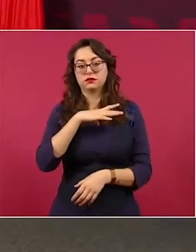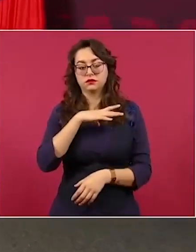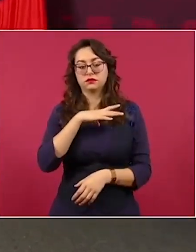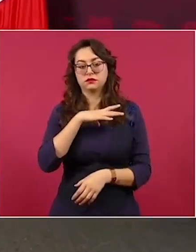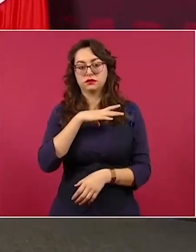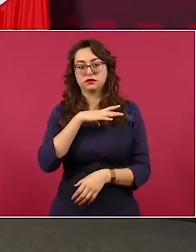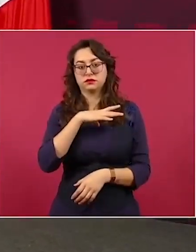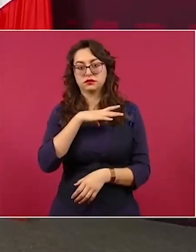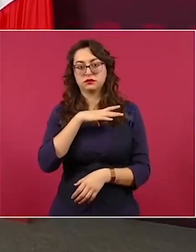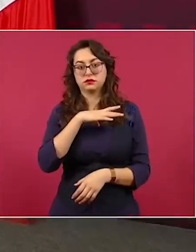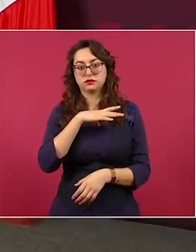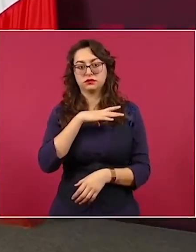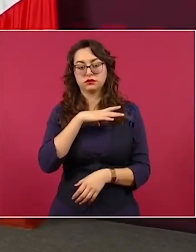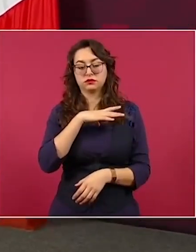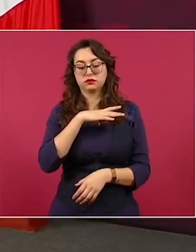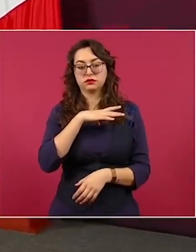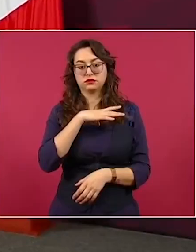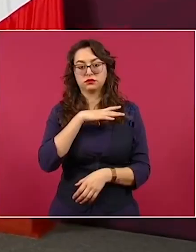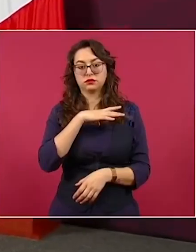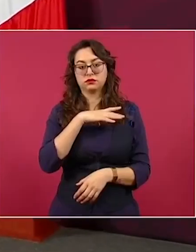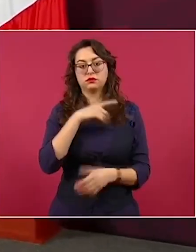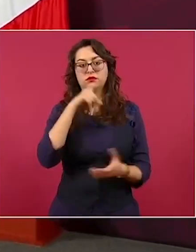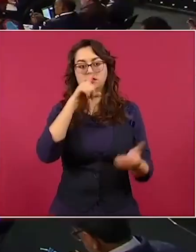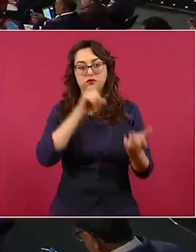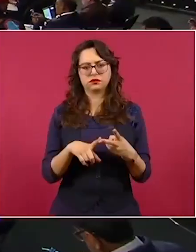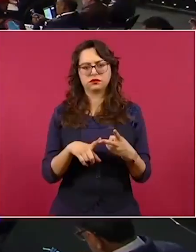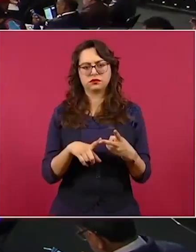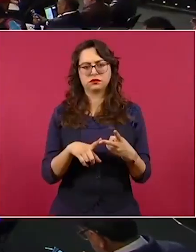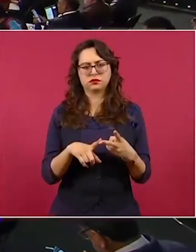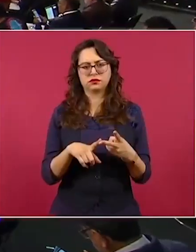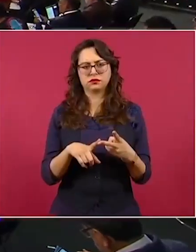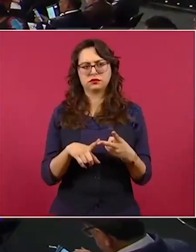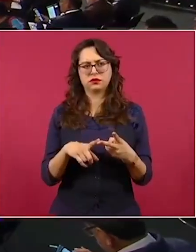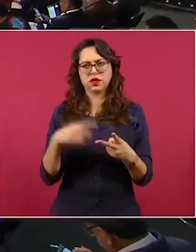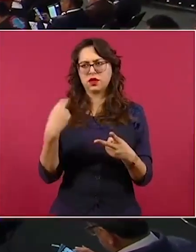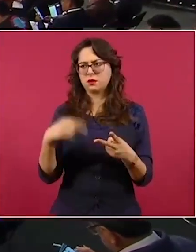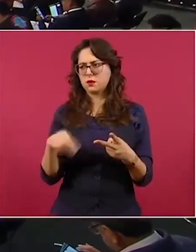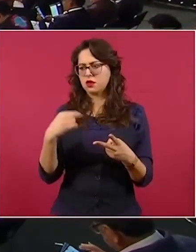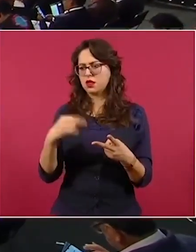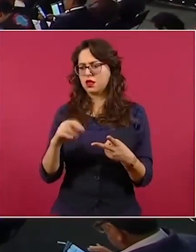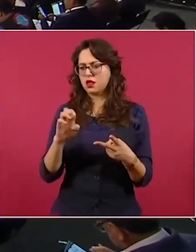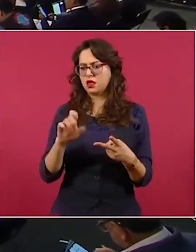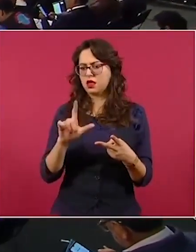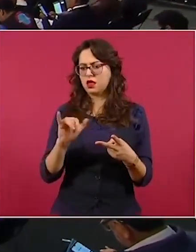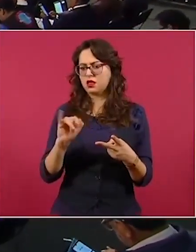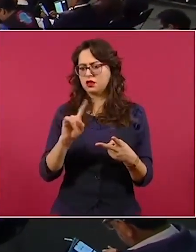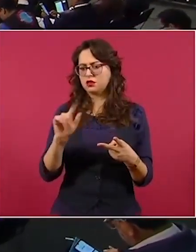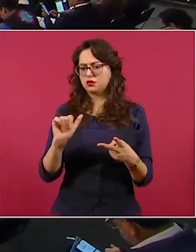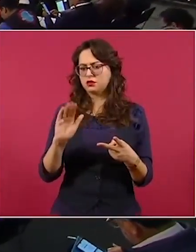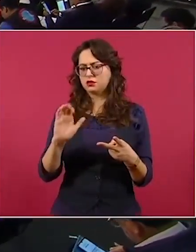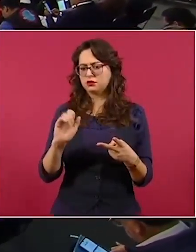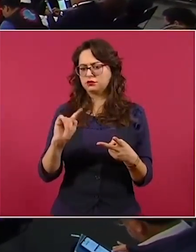una representación del gobierno de Estados Unidos, una funcionaria. Está